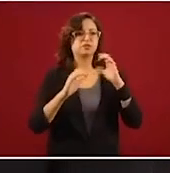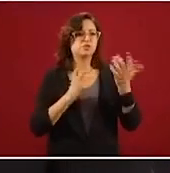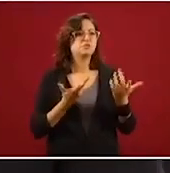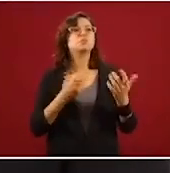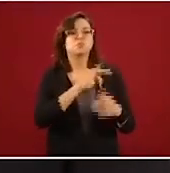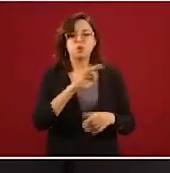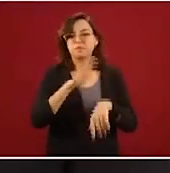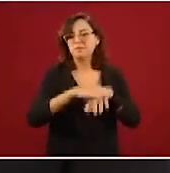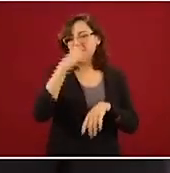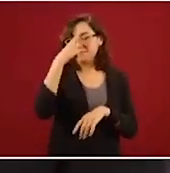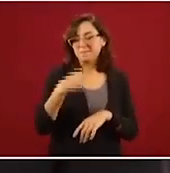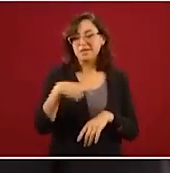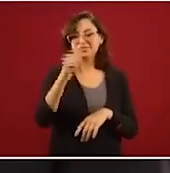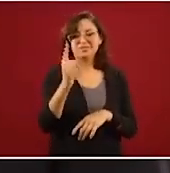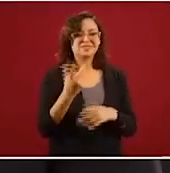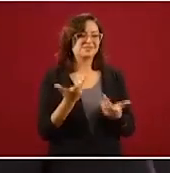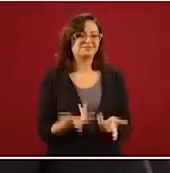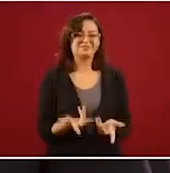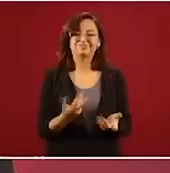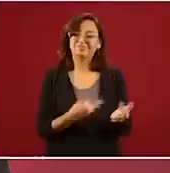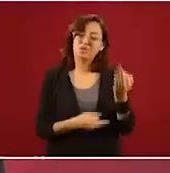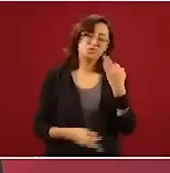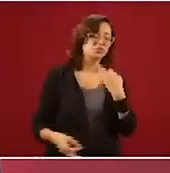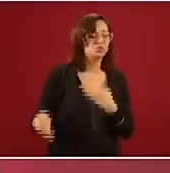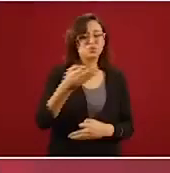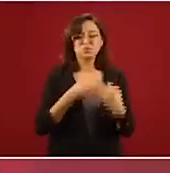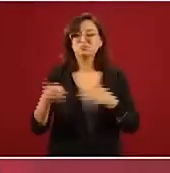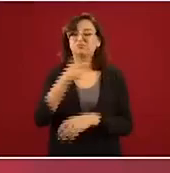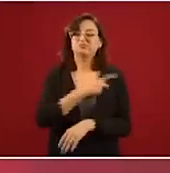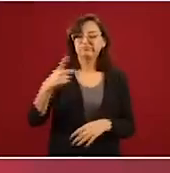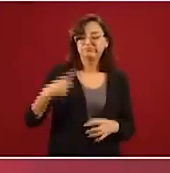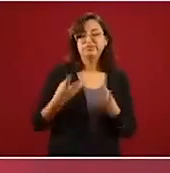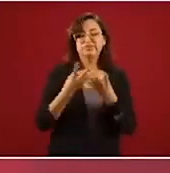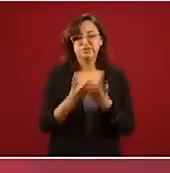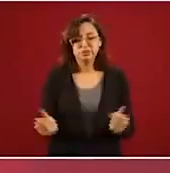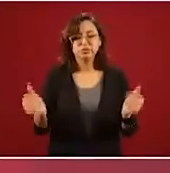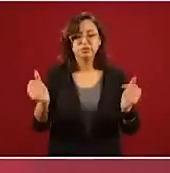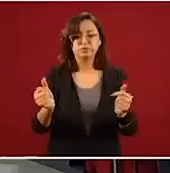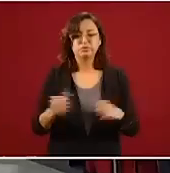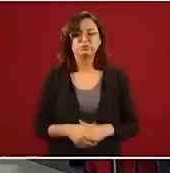afuera. Todo esto lo tenemos que ir resolviendo.